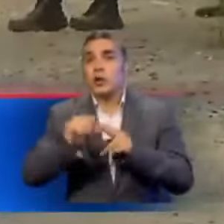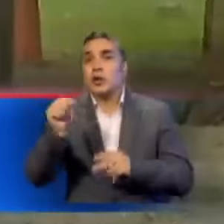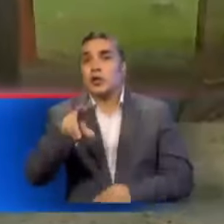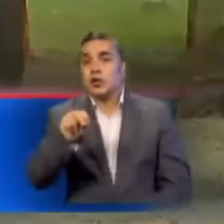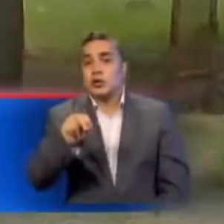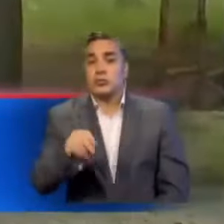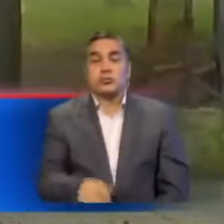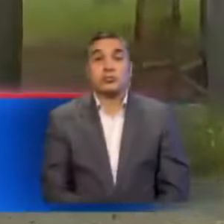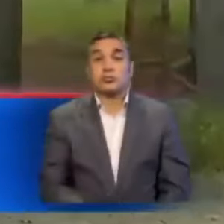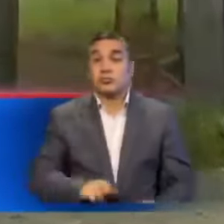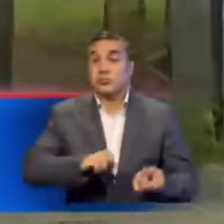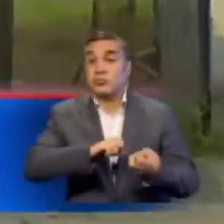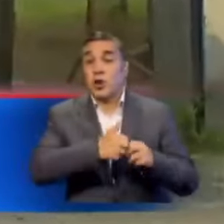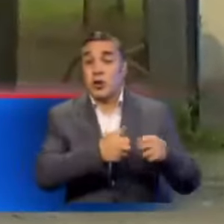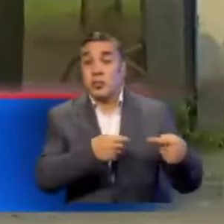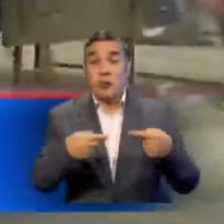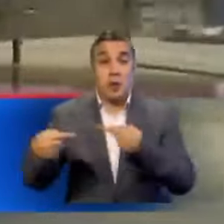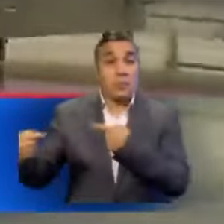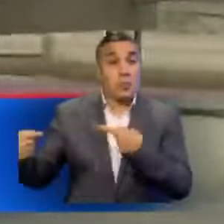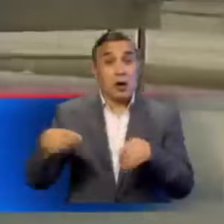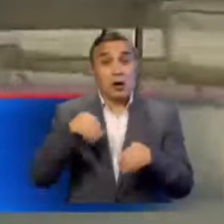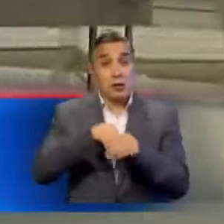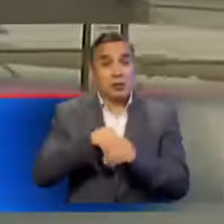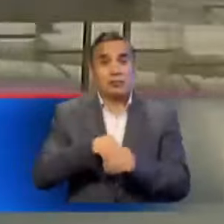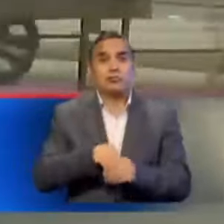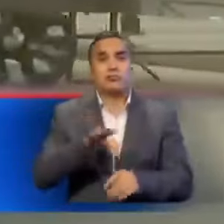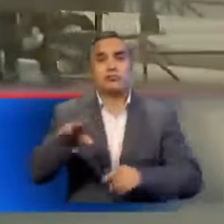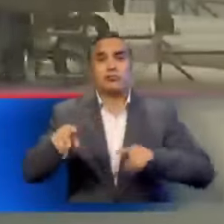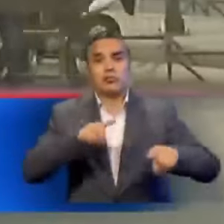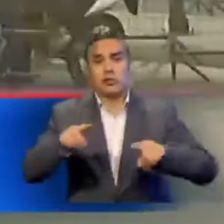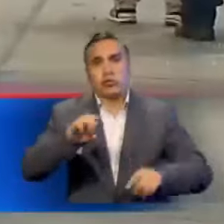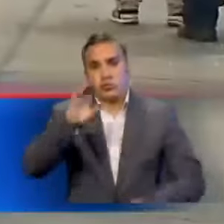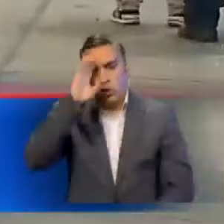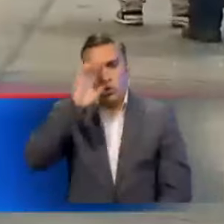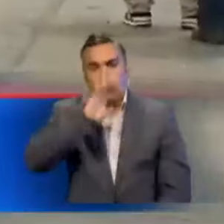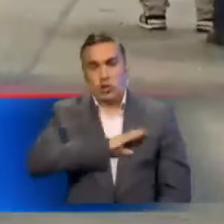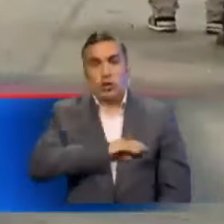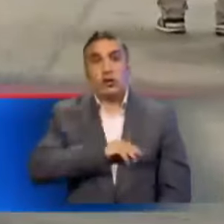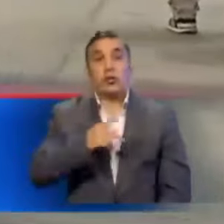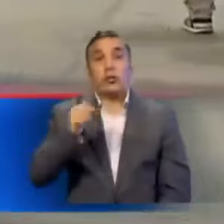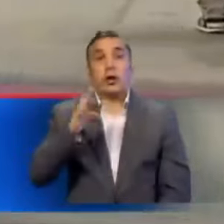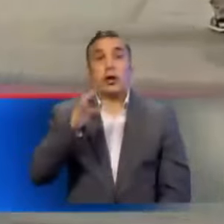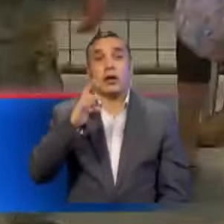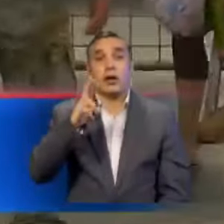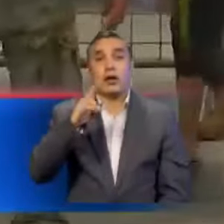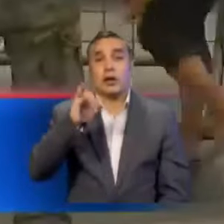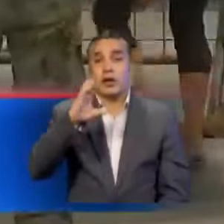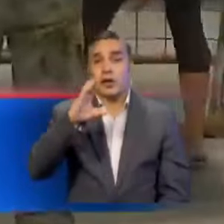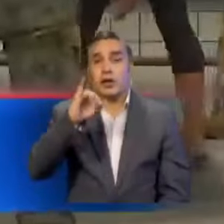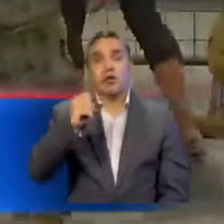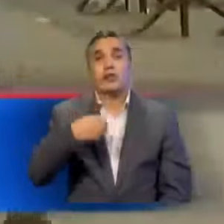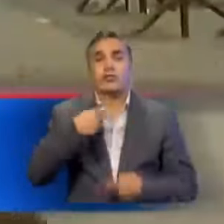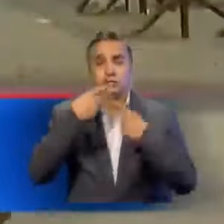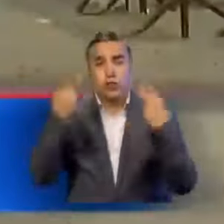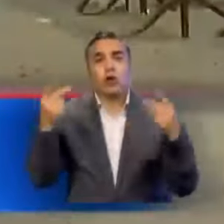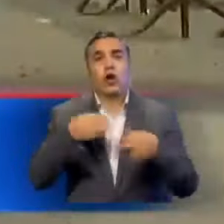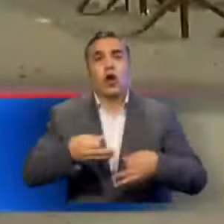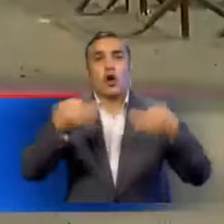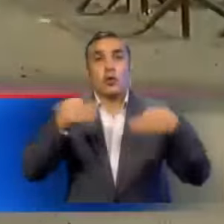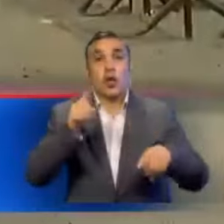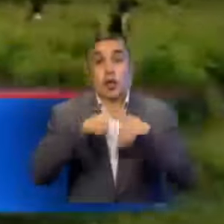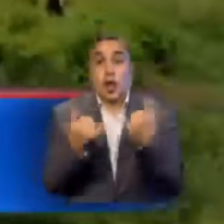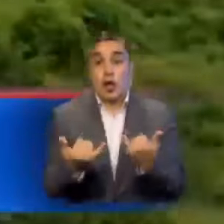Ante los fuertes incidentes en el Centro de Privación de Libertad, el comandante general de policía, Patricio Carrillo, confirmó a través de una publicación que